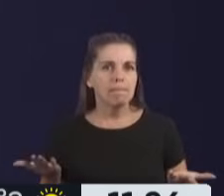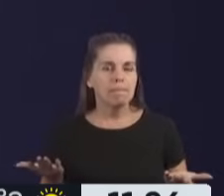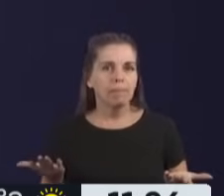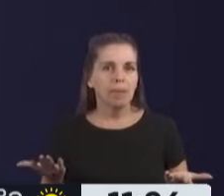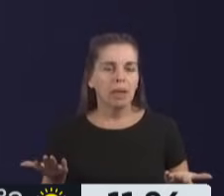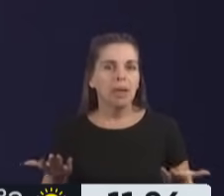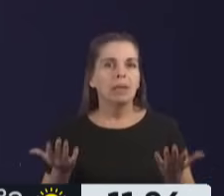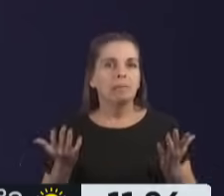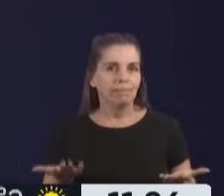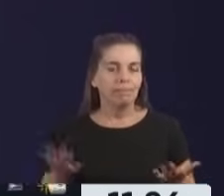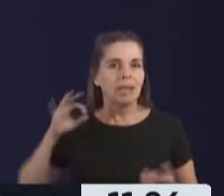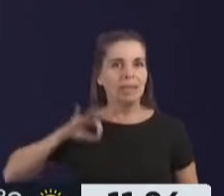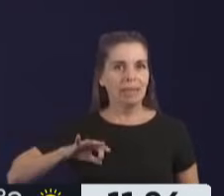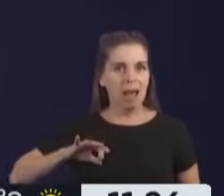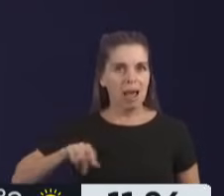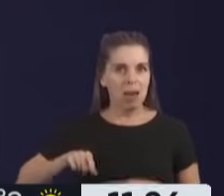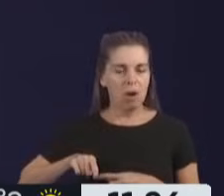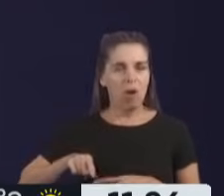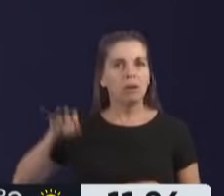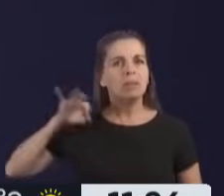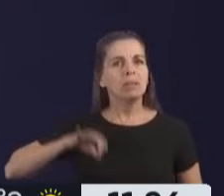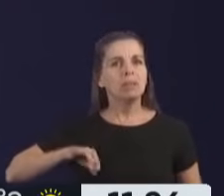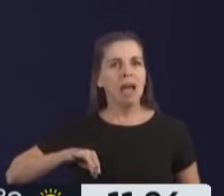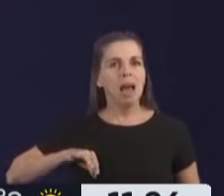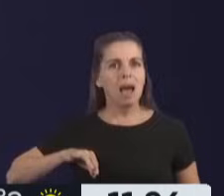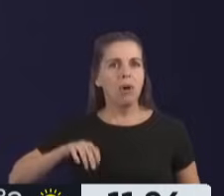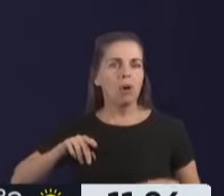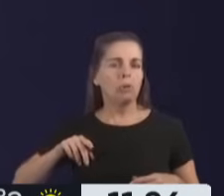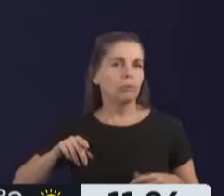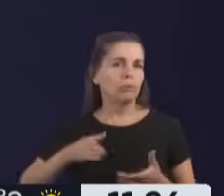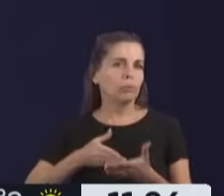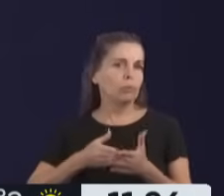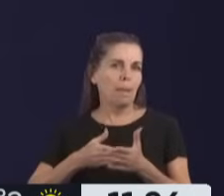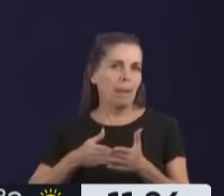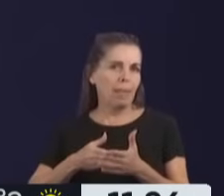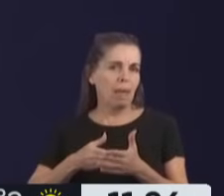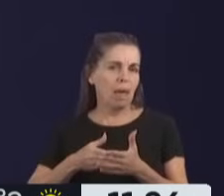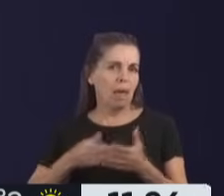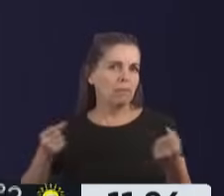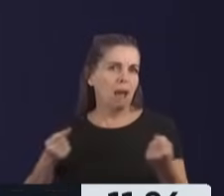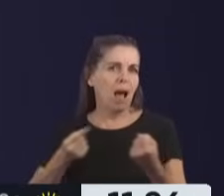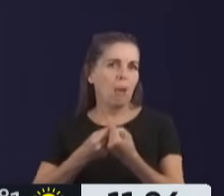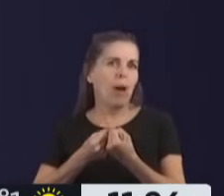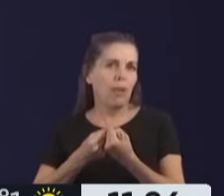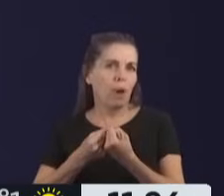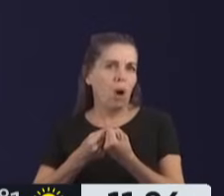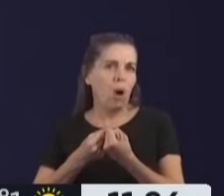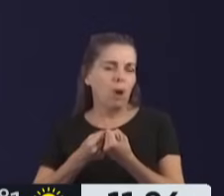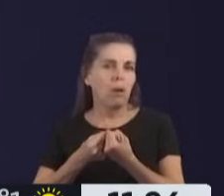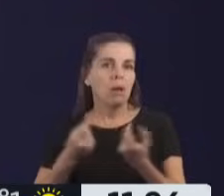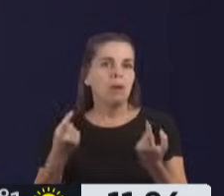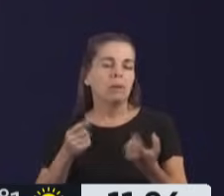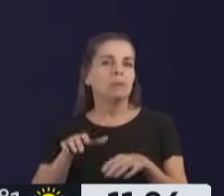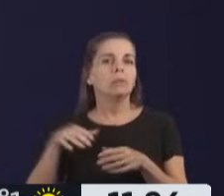por supuesto que el salario es un acuerdo entre partes, es un acuerdo paritario entre partes. El salario mínimo, si